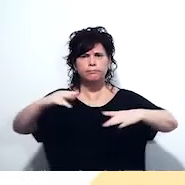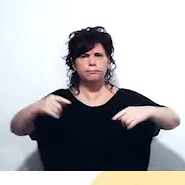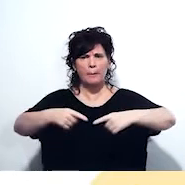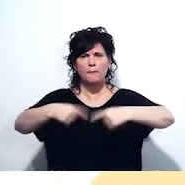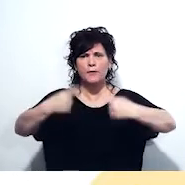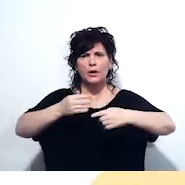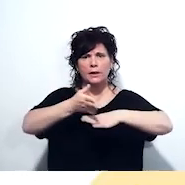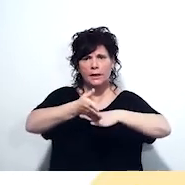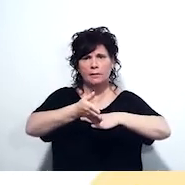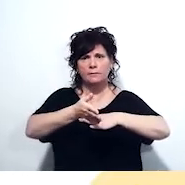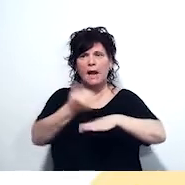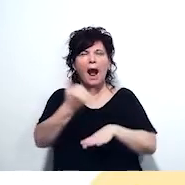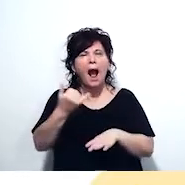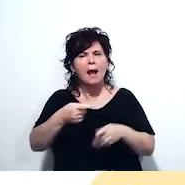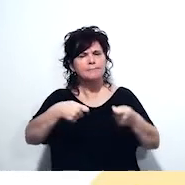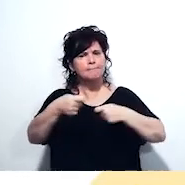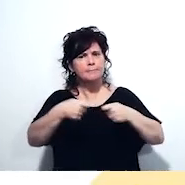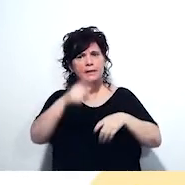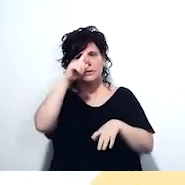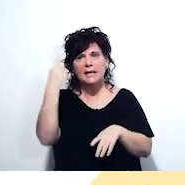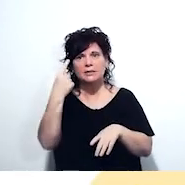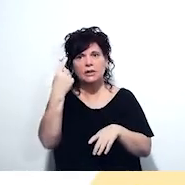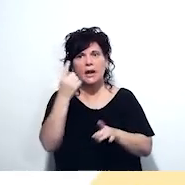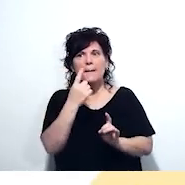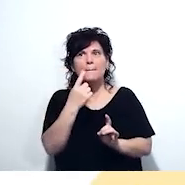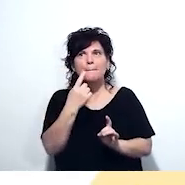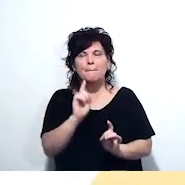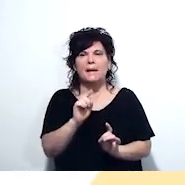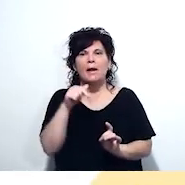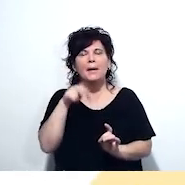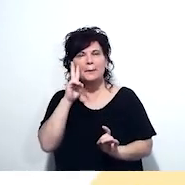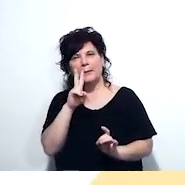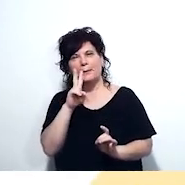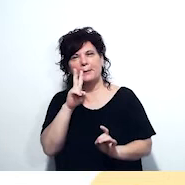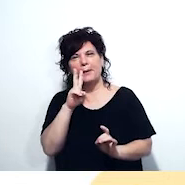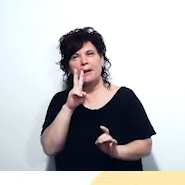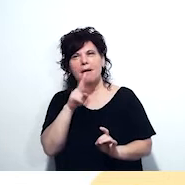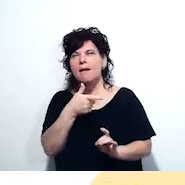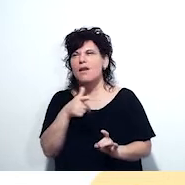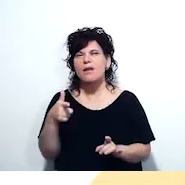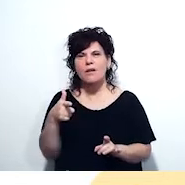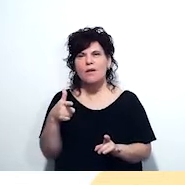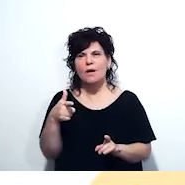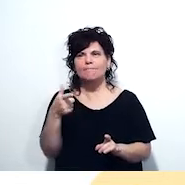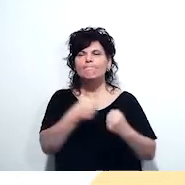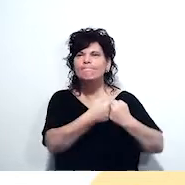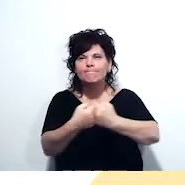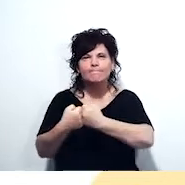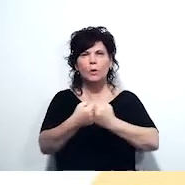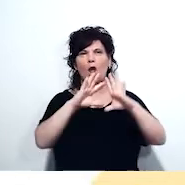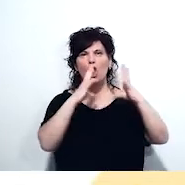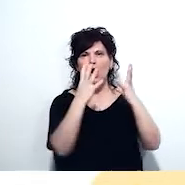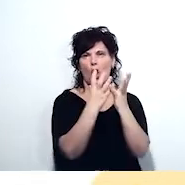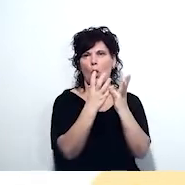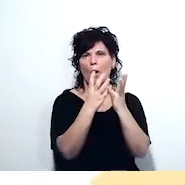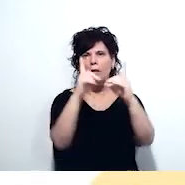hay regulaciones nacionales que implican esta regulación, pero no hay ahora vamos a ver al final, no hay un acuerdo global de